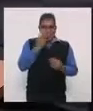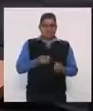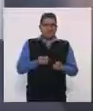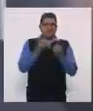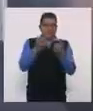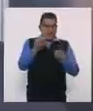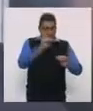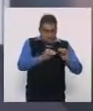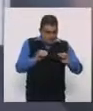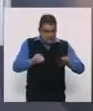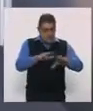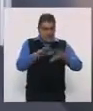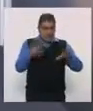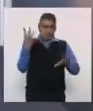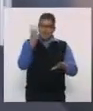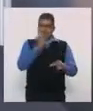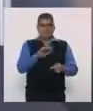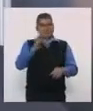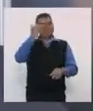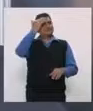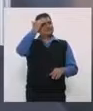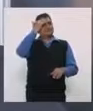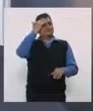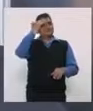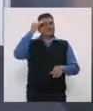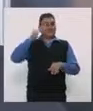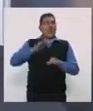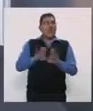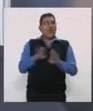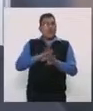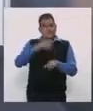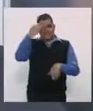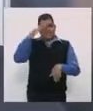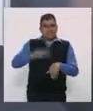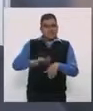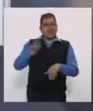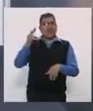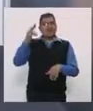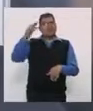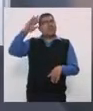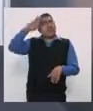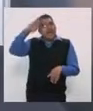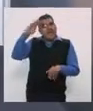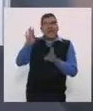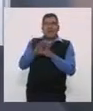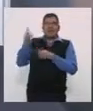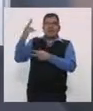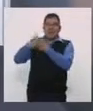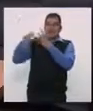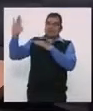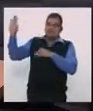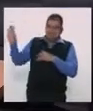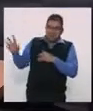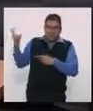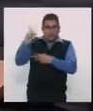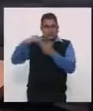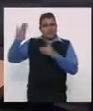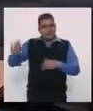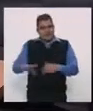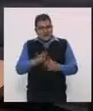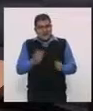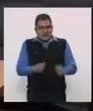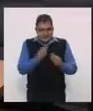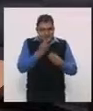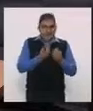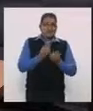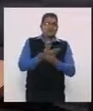ofrendas maravillosas, pensando que pueden venir nuestros muertos a visitarnos, ¿no? Lo cual pues es un retrato lindo, ¿no? Es una